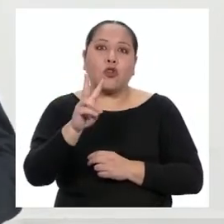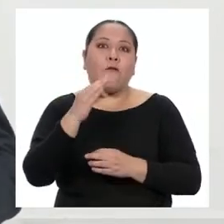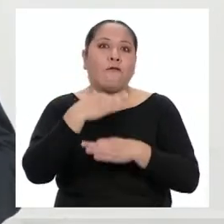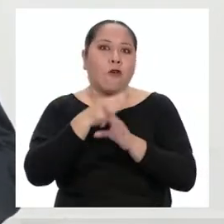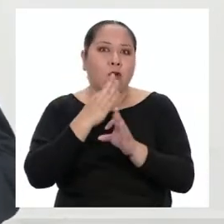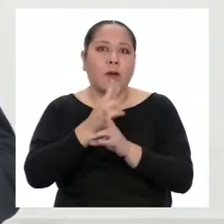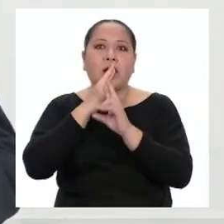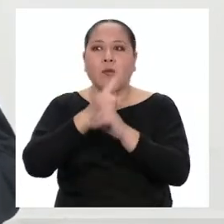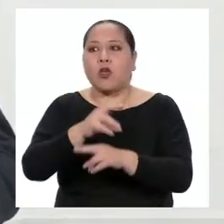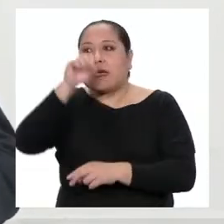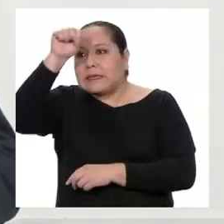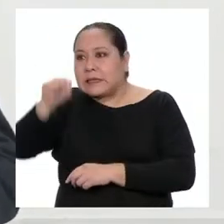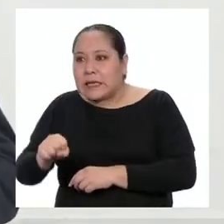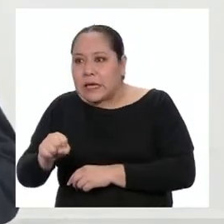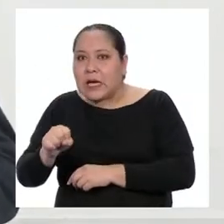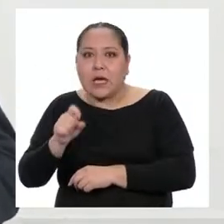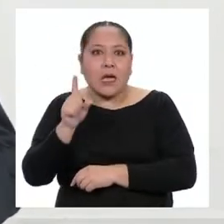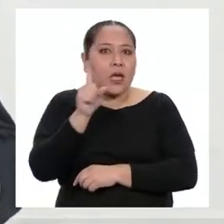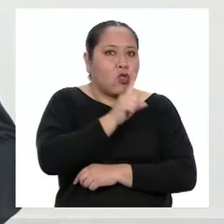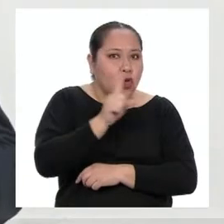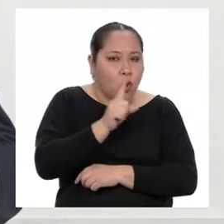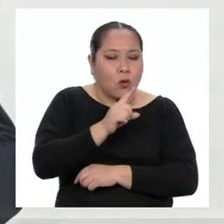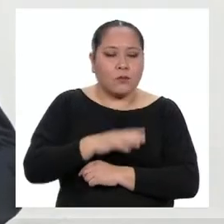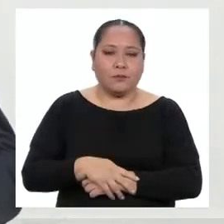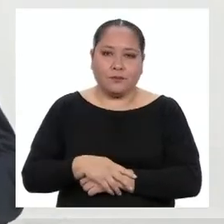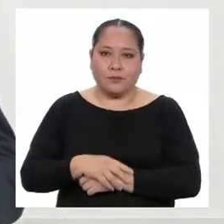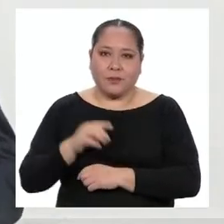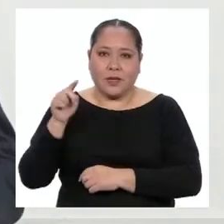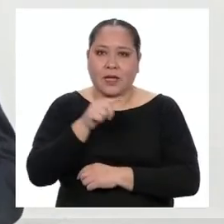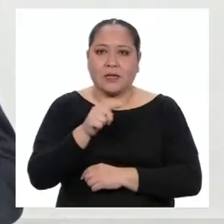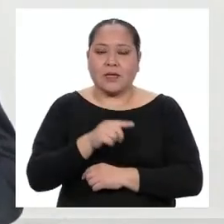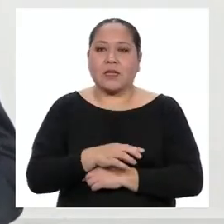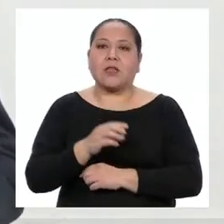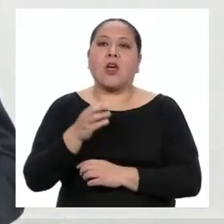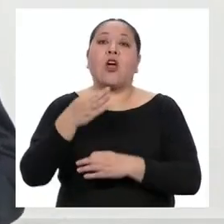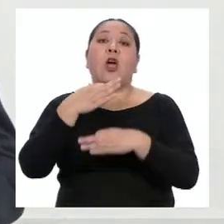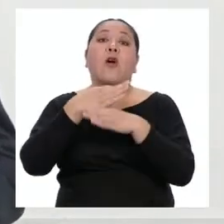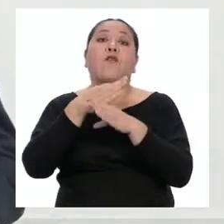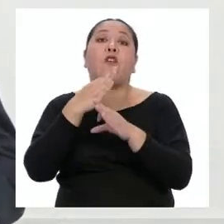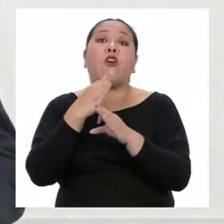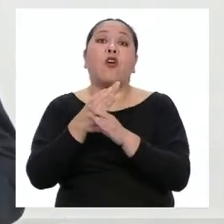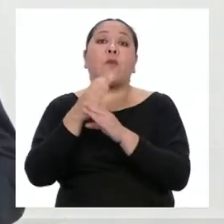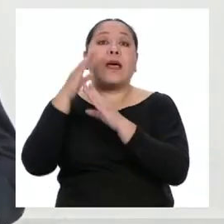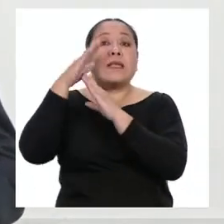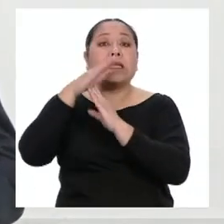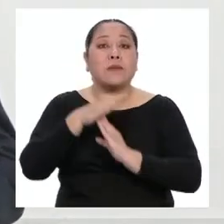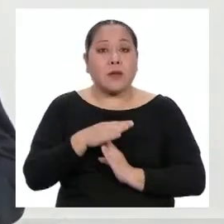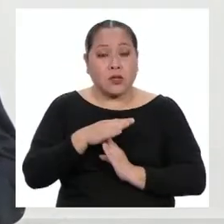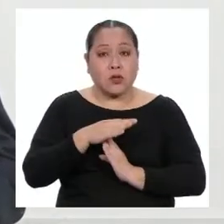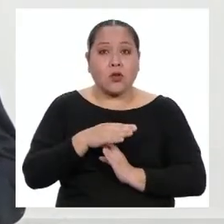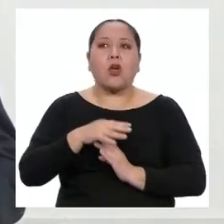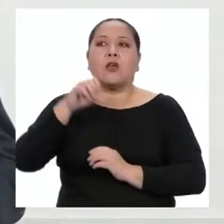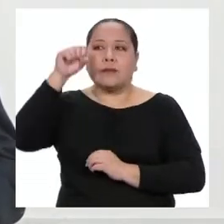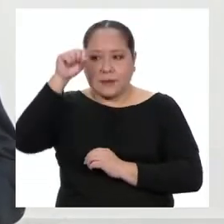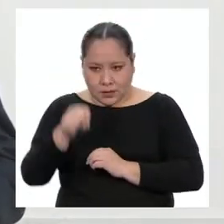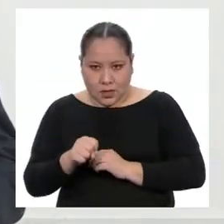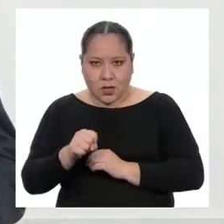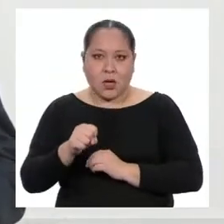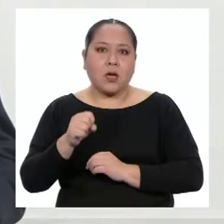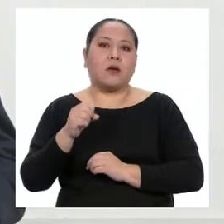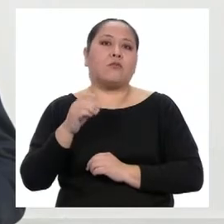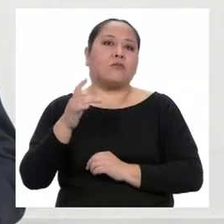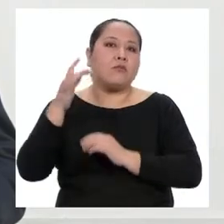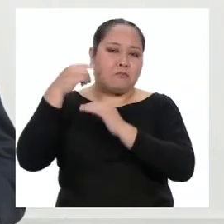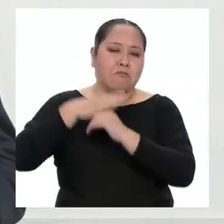La variable de esta pregunta será caso de discriminación. La respuesta puede ser que sí, se